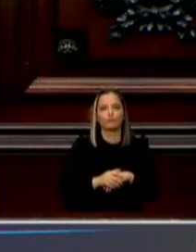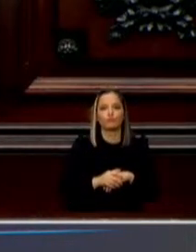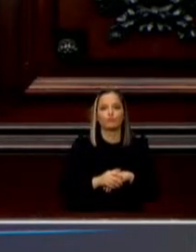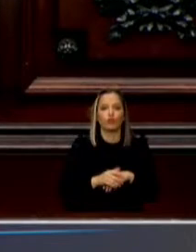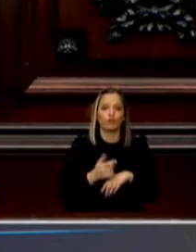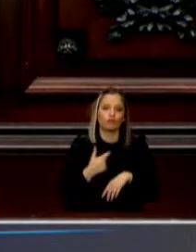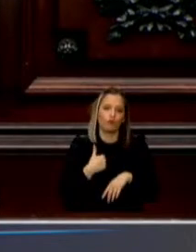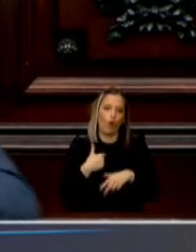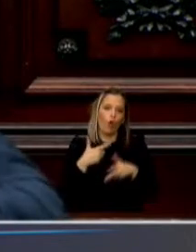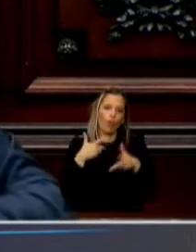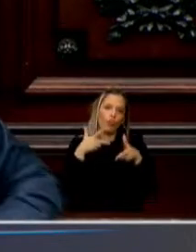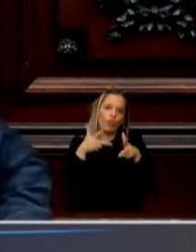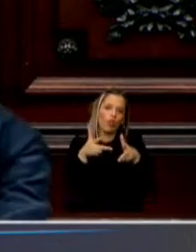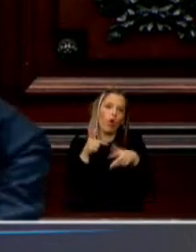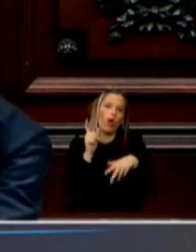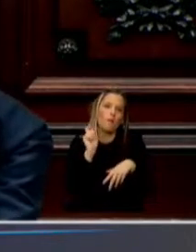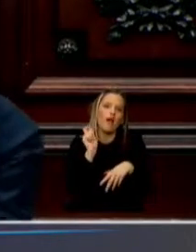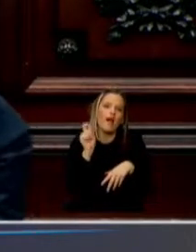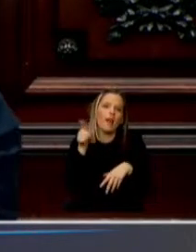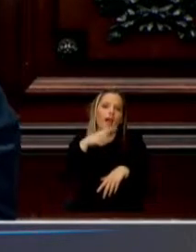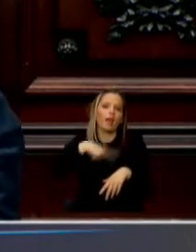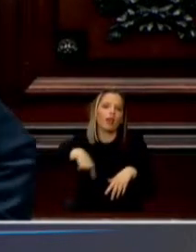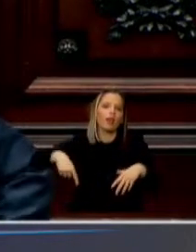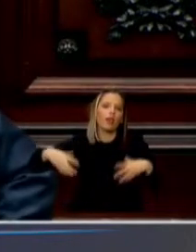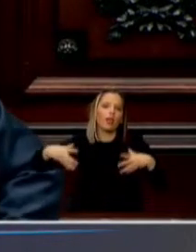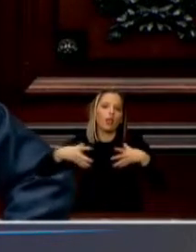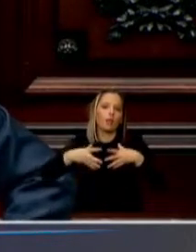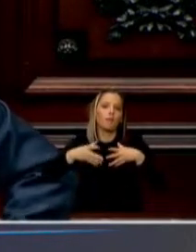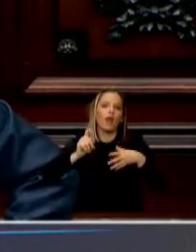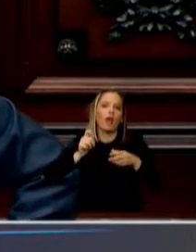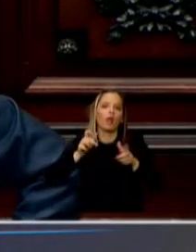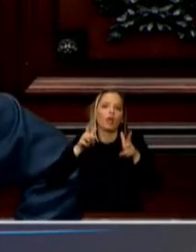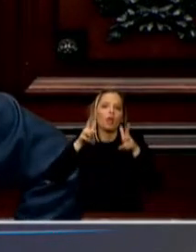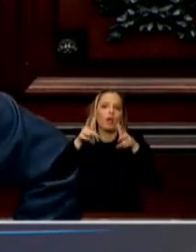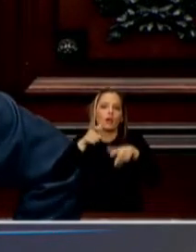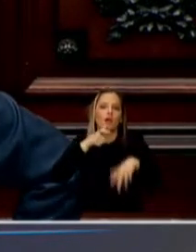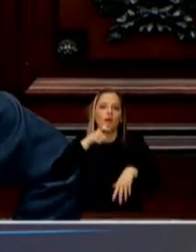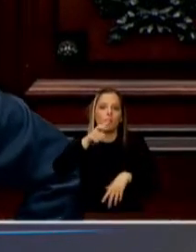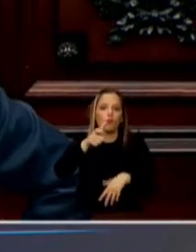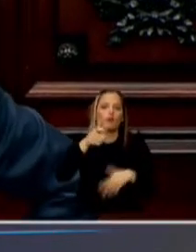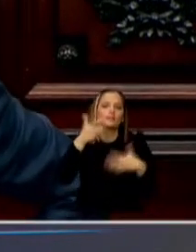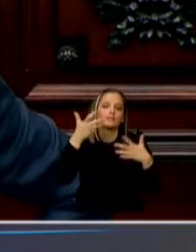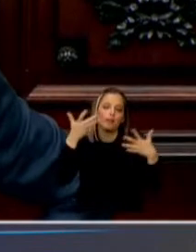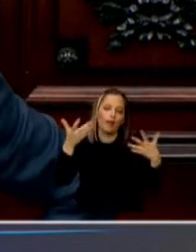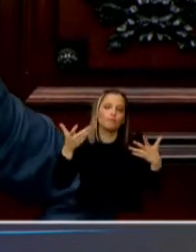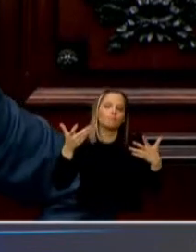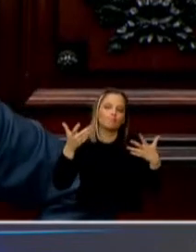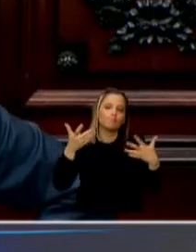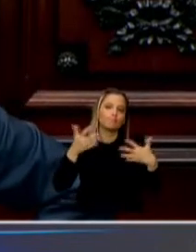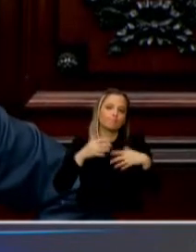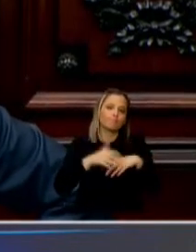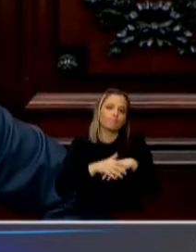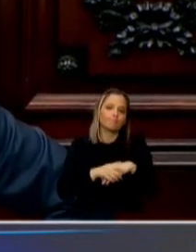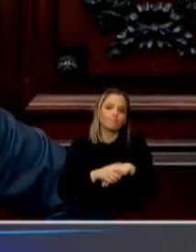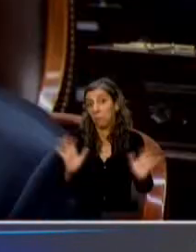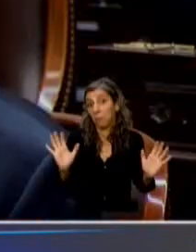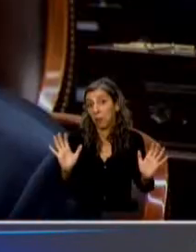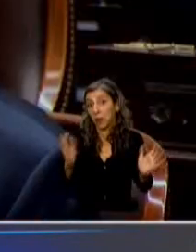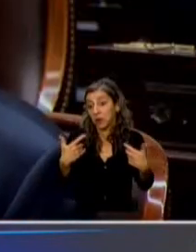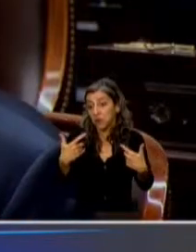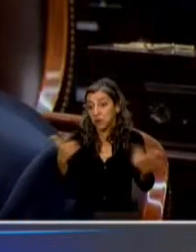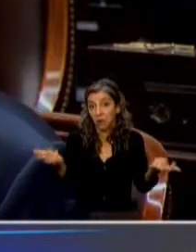si alguien más sigue en carrera sin el apoyo de intendentes y gobernadores, va a tener una voluntad enorme que Scioli ya la ha demostrado, ¿no? No nos sorprendería. Sí, además porque tiene